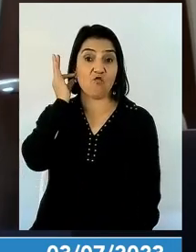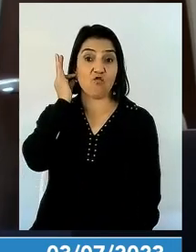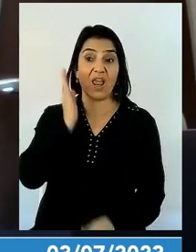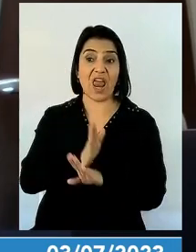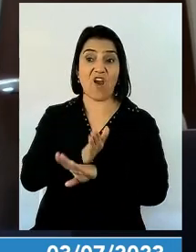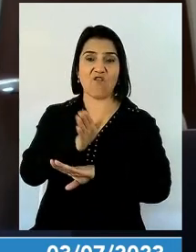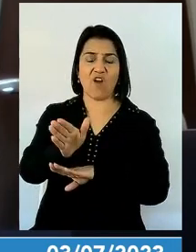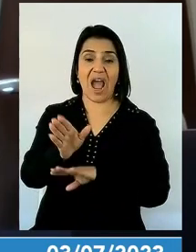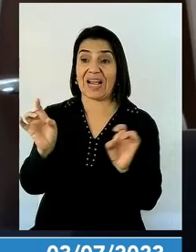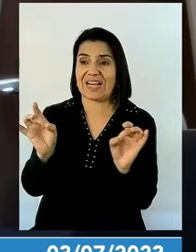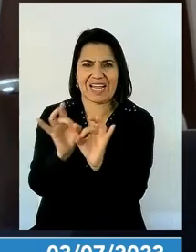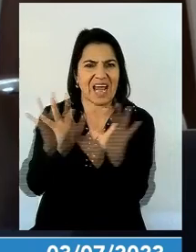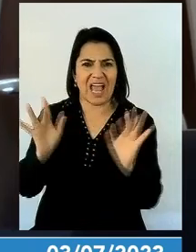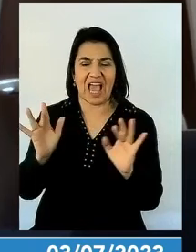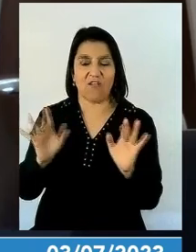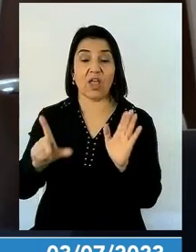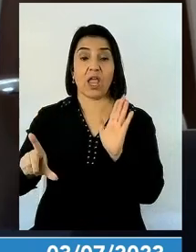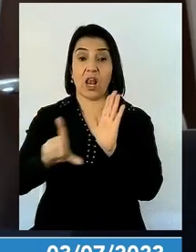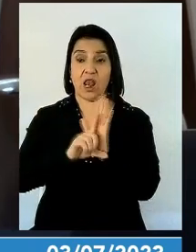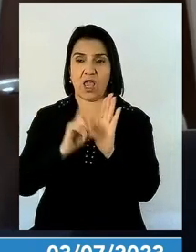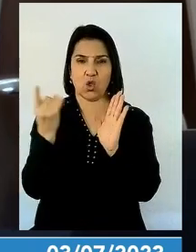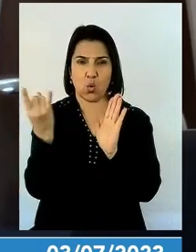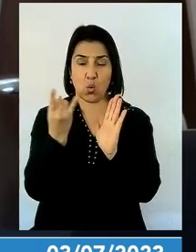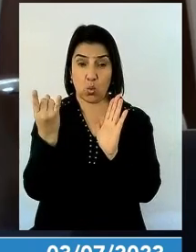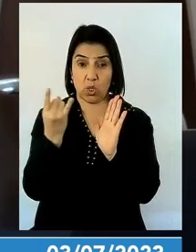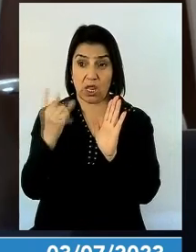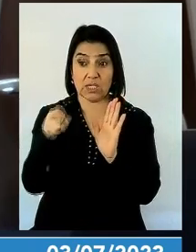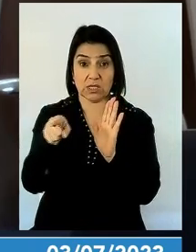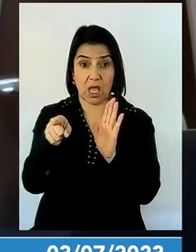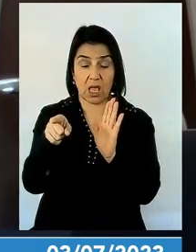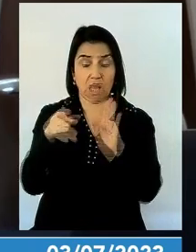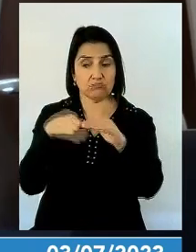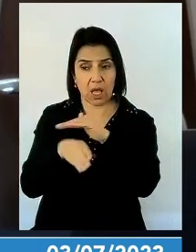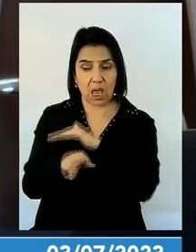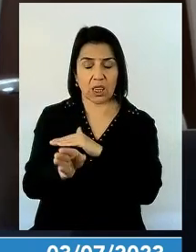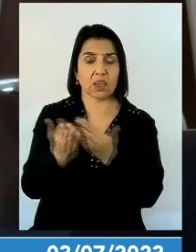ley de urgencia, pero luego que se recupera sus parámetros,